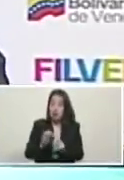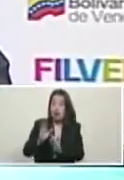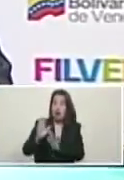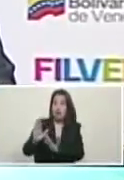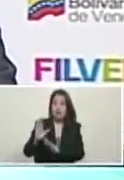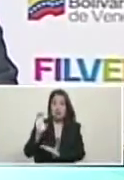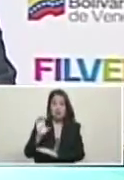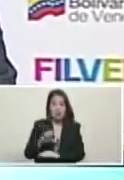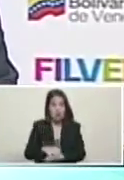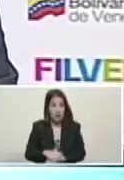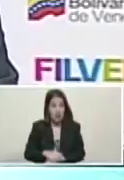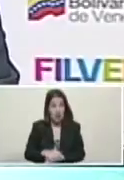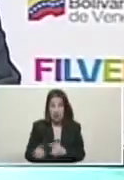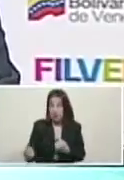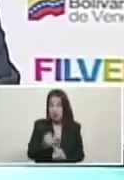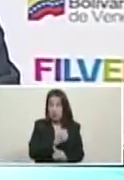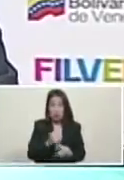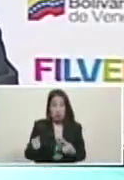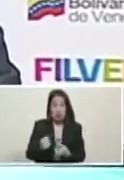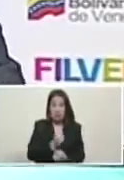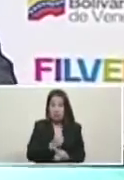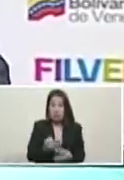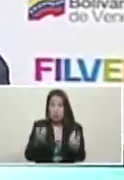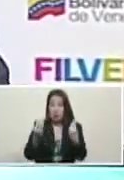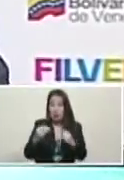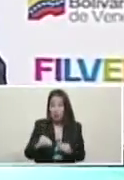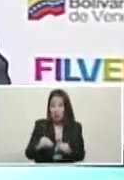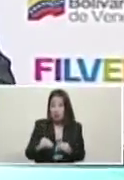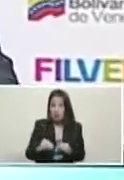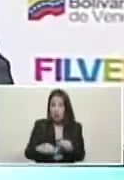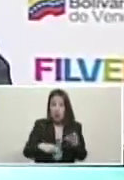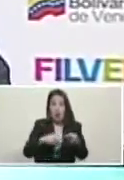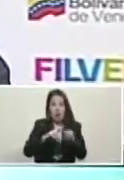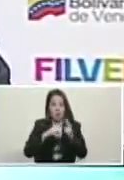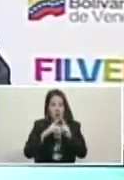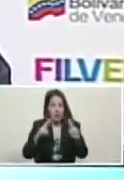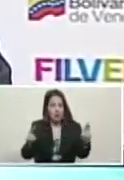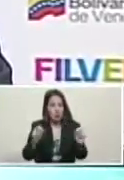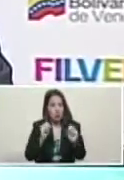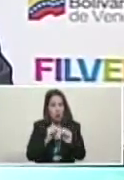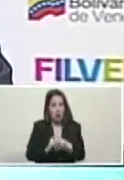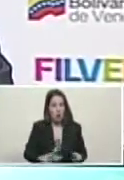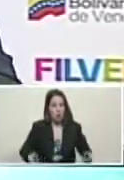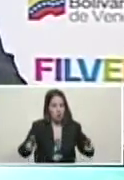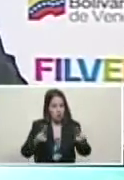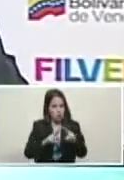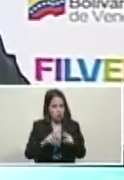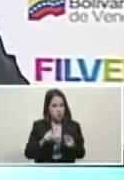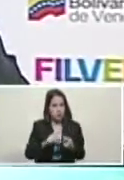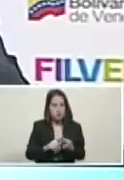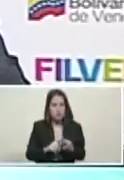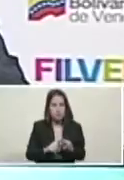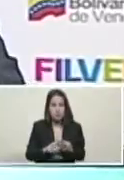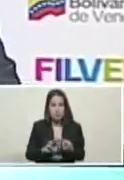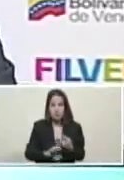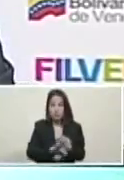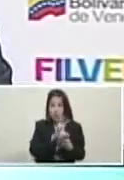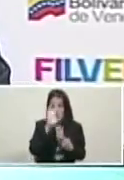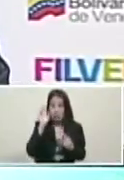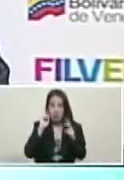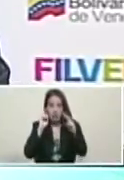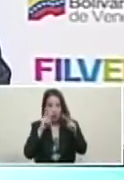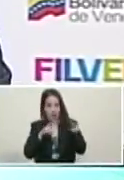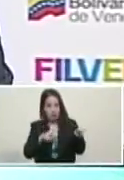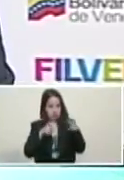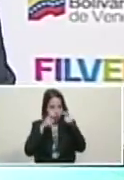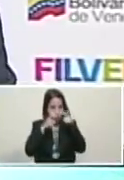la violación de los acuerdos de paz firmados con la comunidad mundial, con la ONU, con los países observantes y